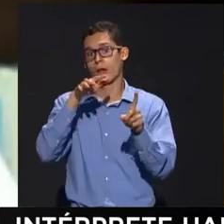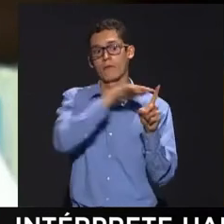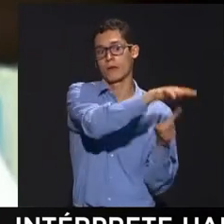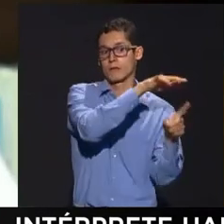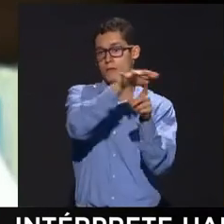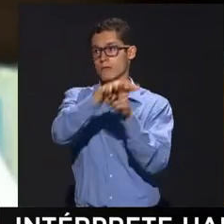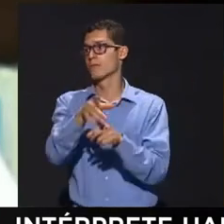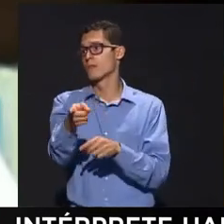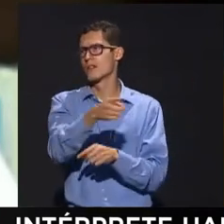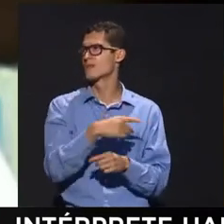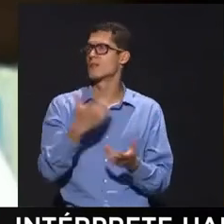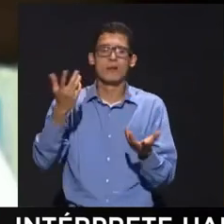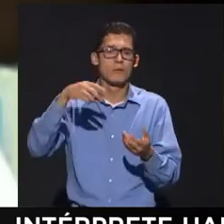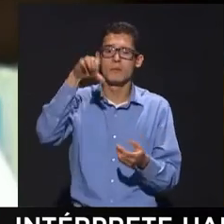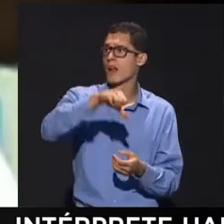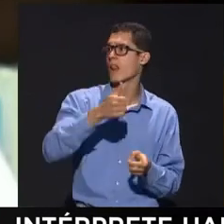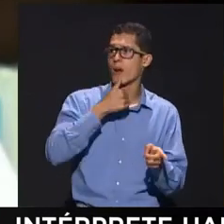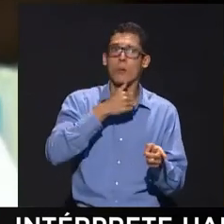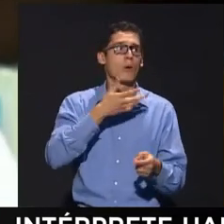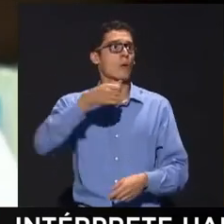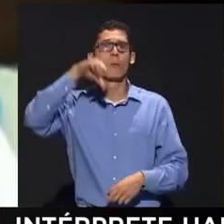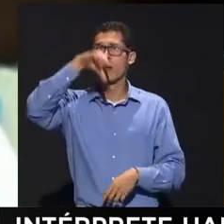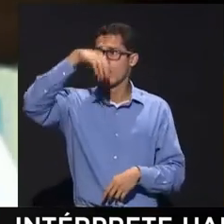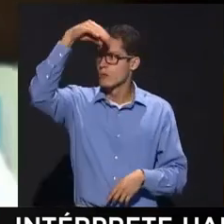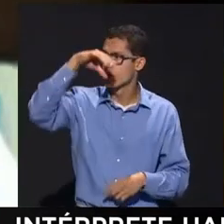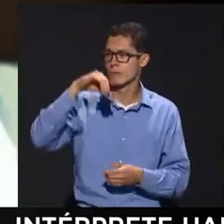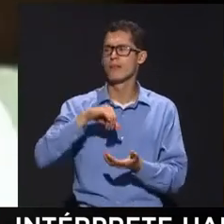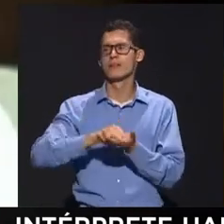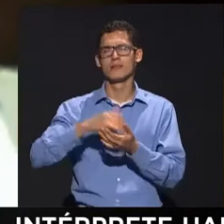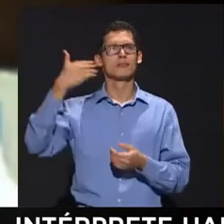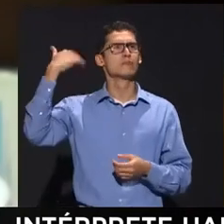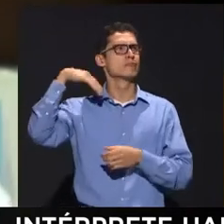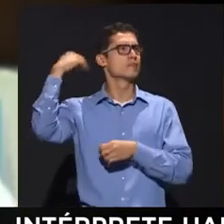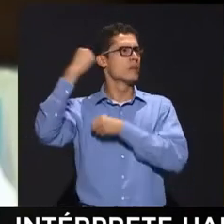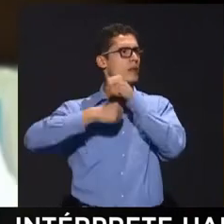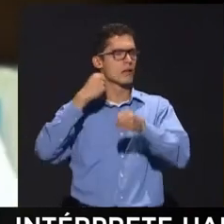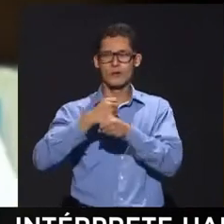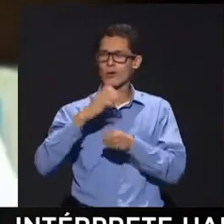años 90, después de la obra Gaviria, el apagón que nos tocó pues a los más viejitos.